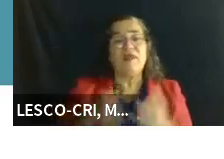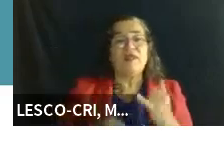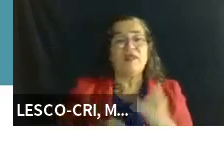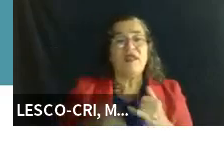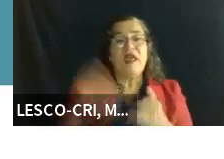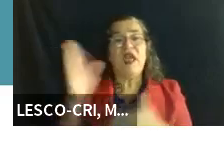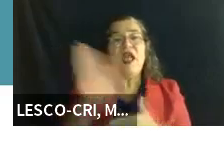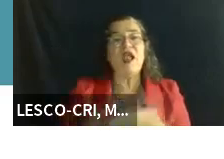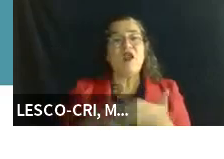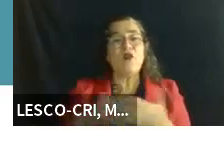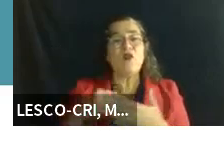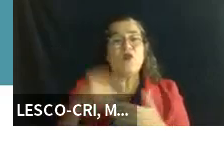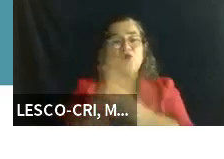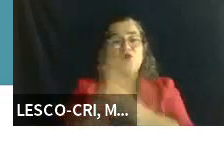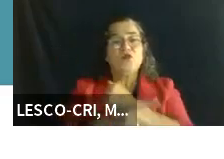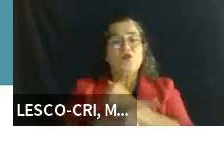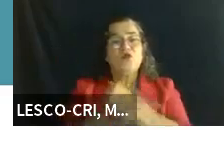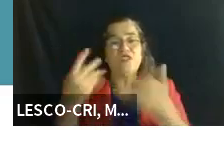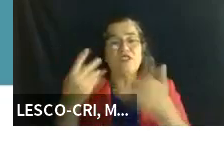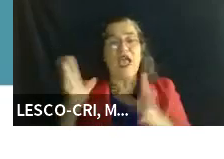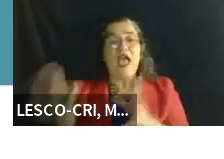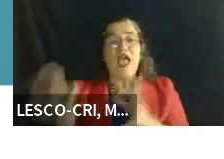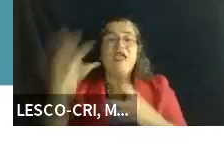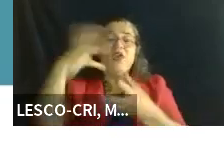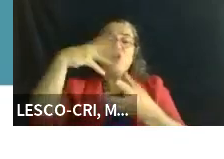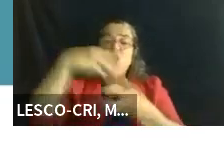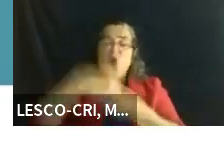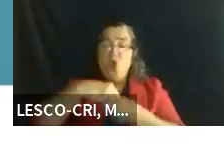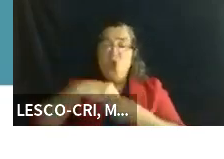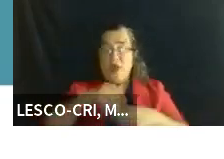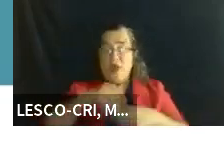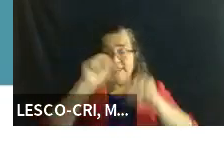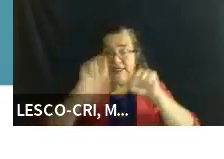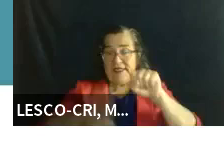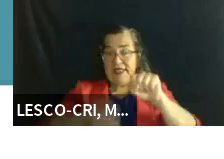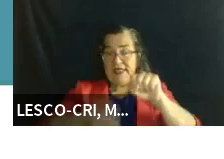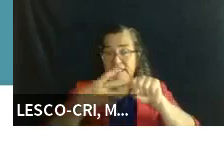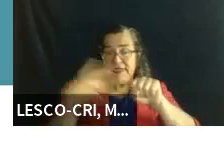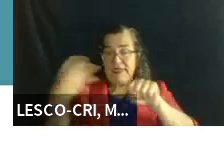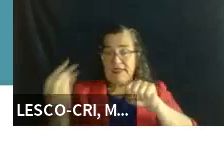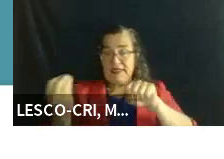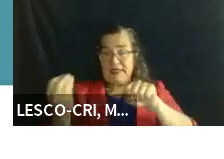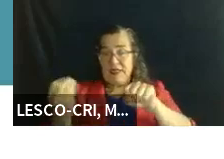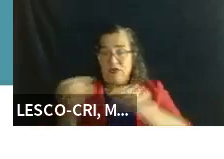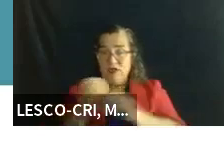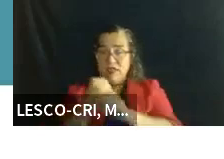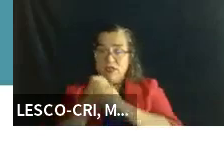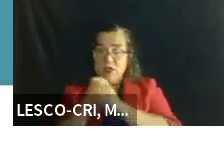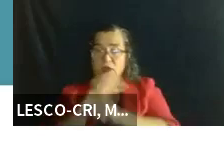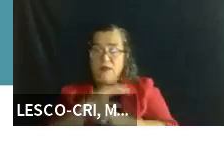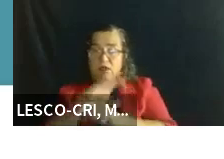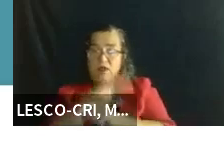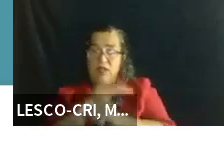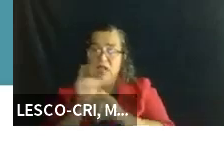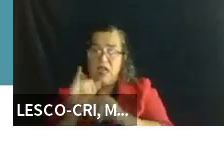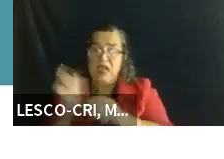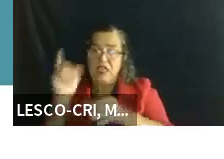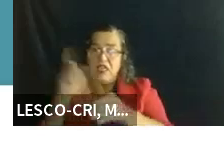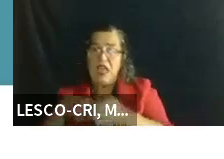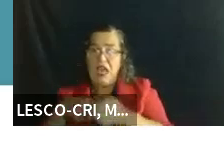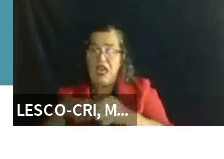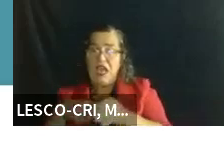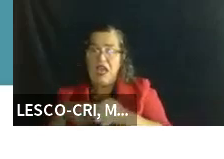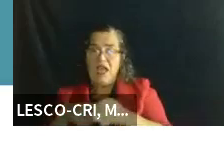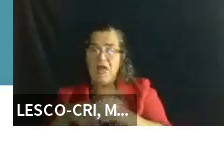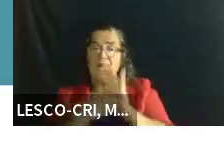algunos países que ya han incorporado en sus sistemas externos de aseguramiento de la calidad el